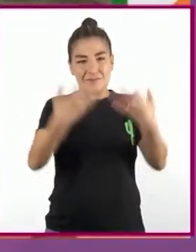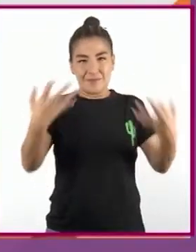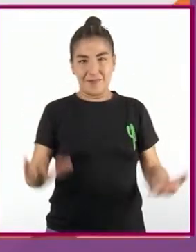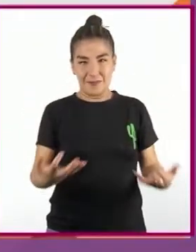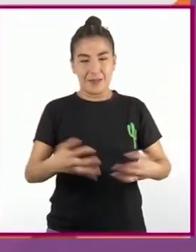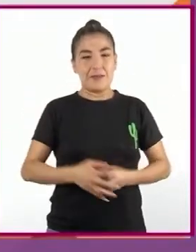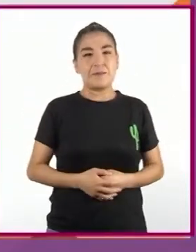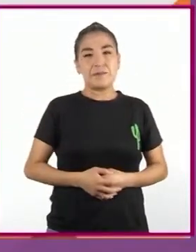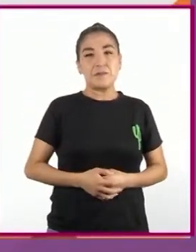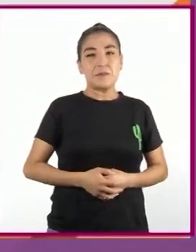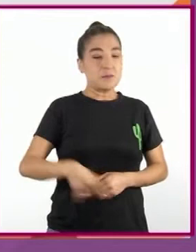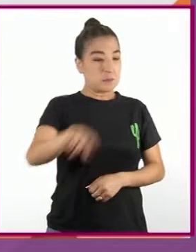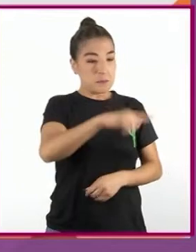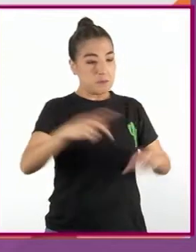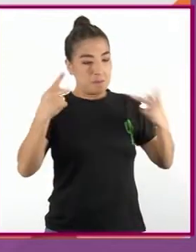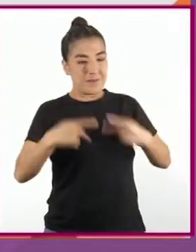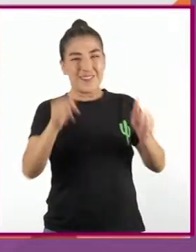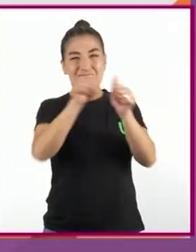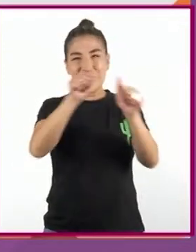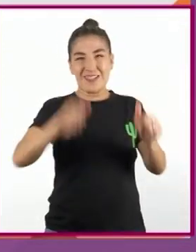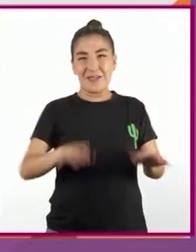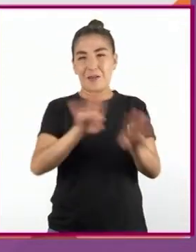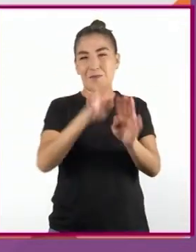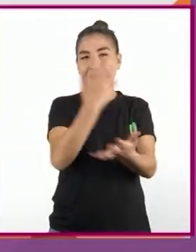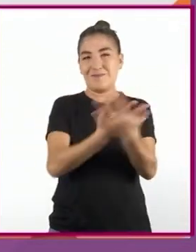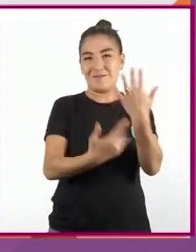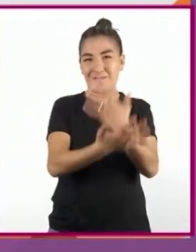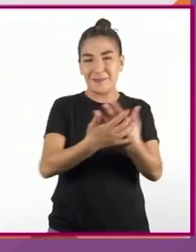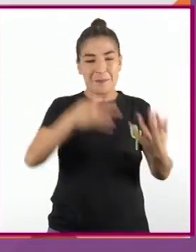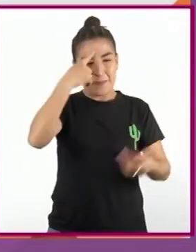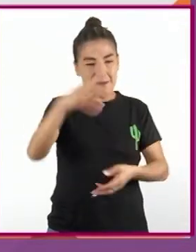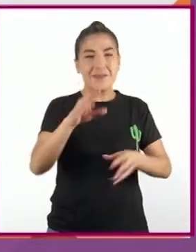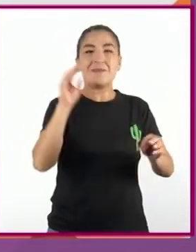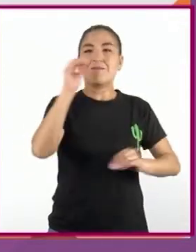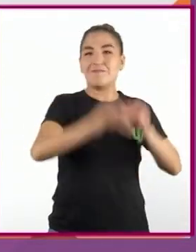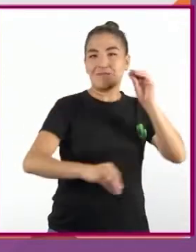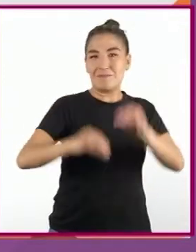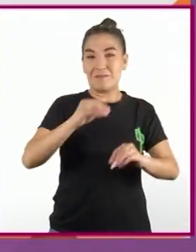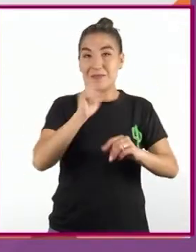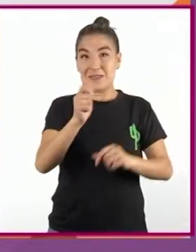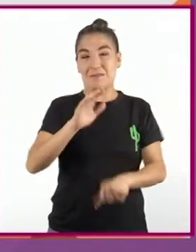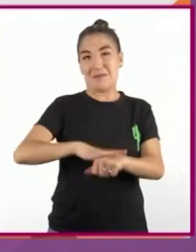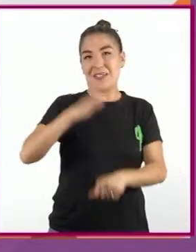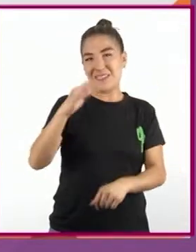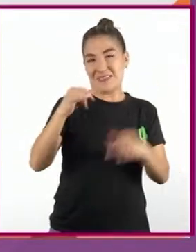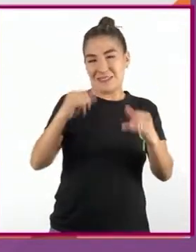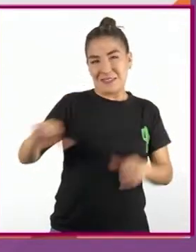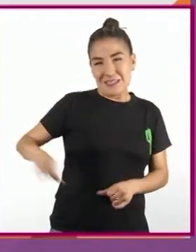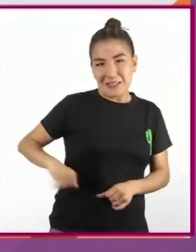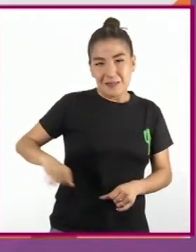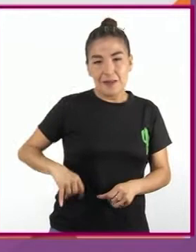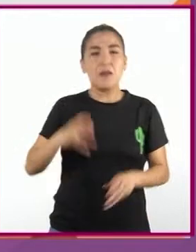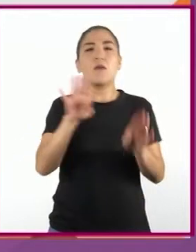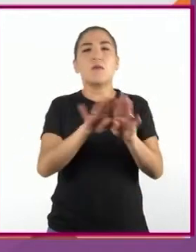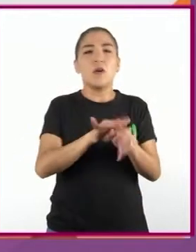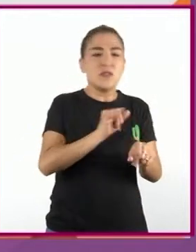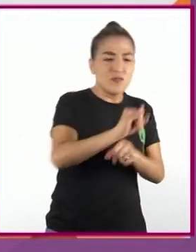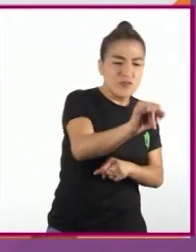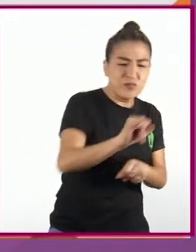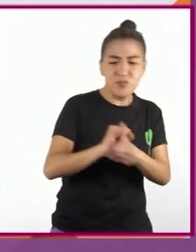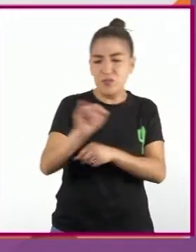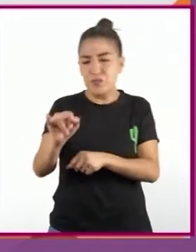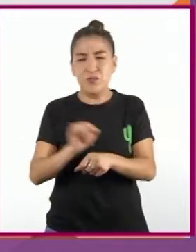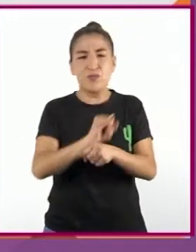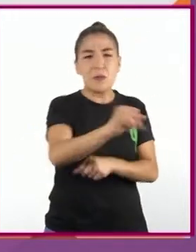parte, los artesanos especializados en la producción de bienes de prestigio tienden a recorrer distancias mucho mayores